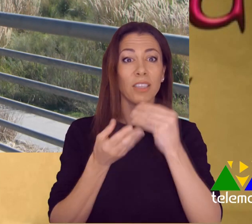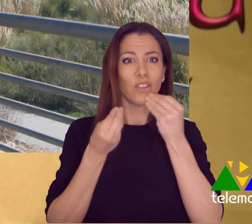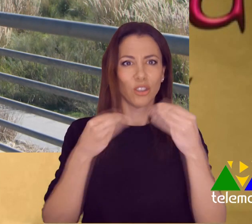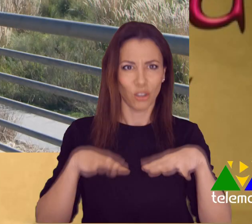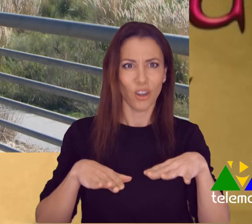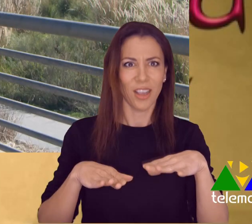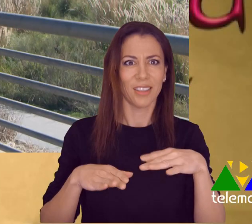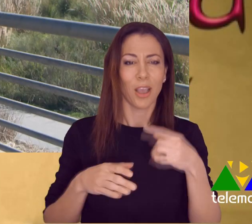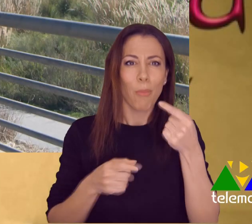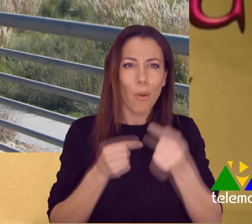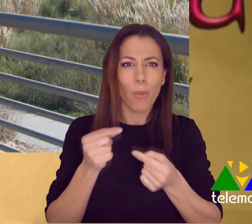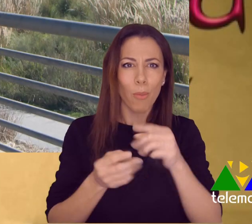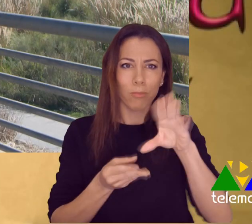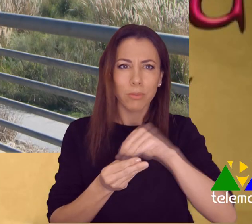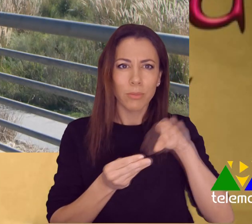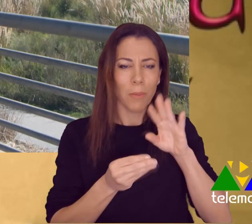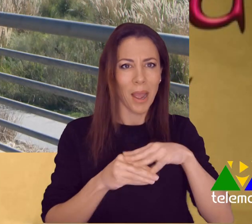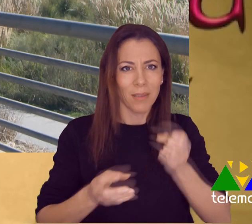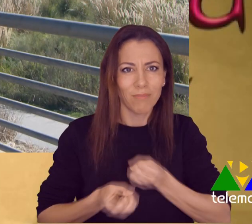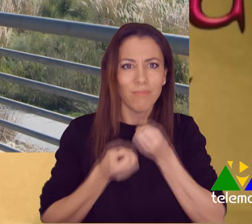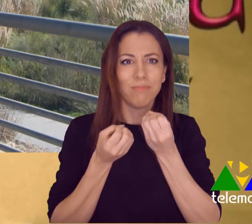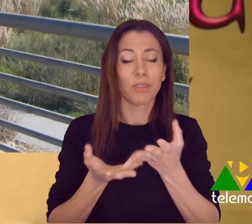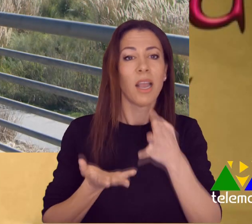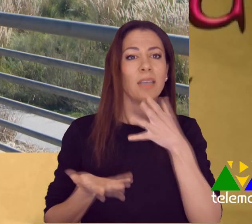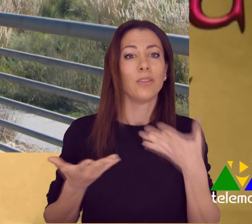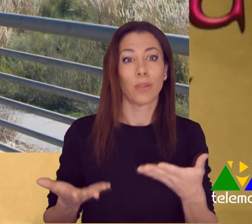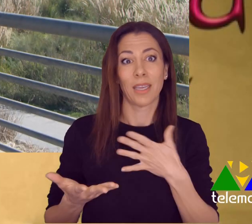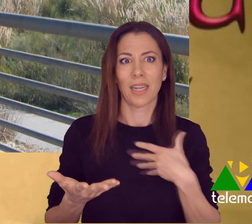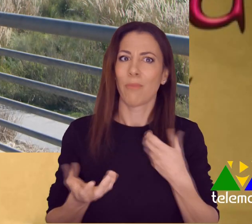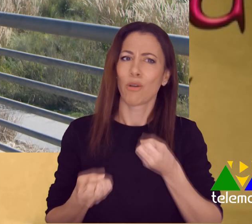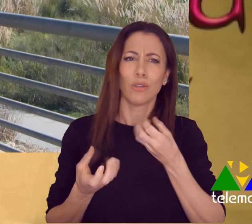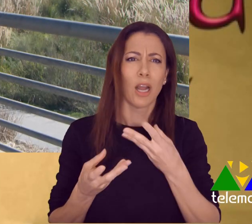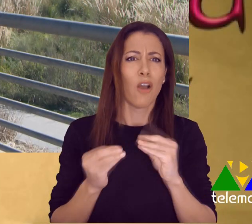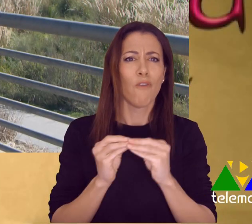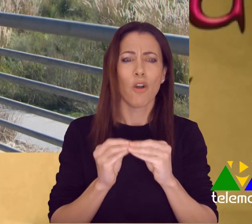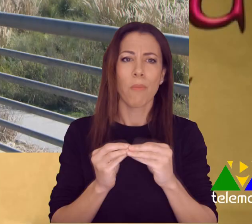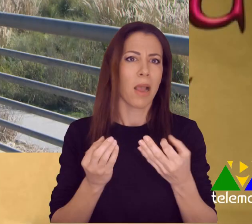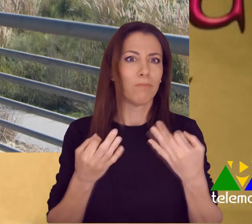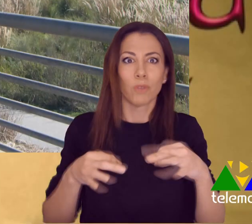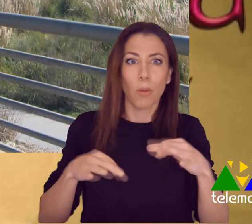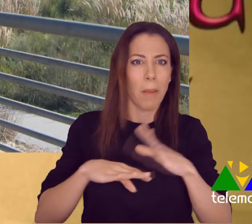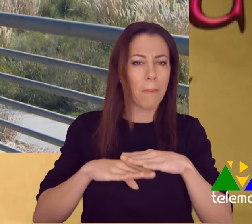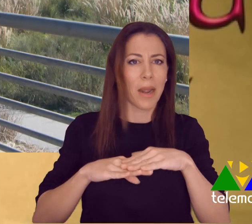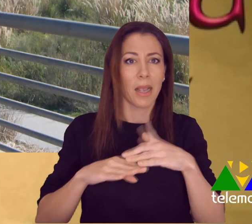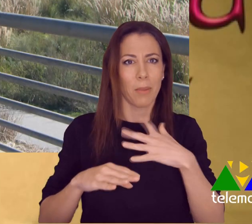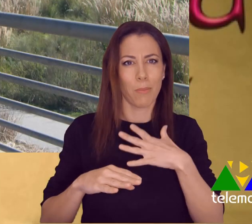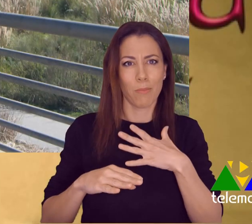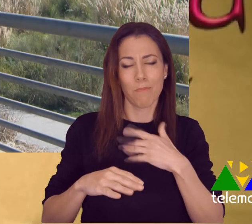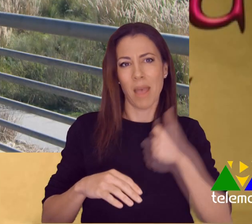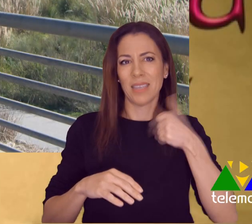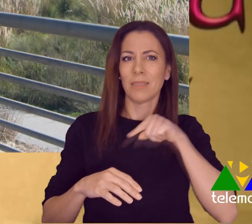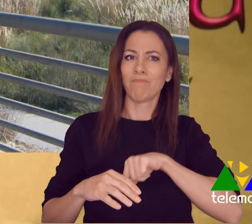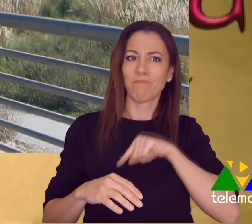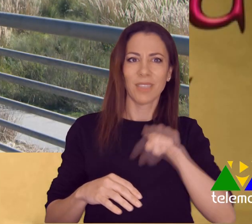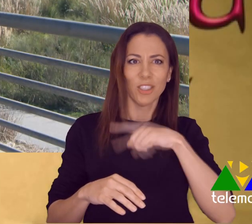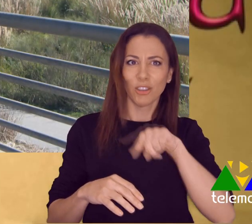que vamos rescatando para todos ustedes y contándoselos pues, de una forma lo más coloquial posible para que esté más cerca